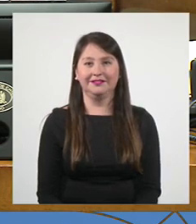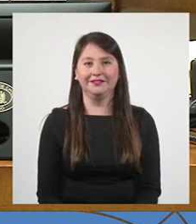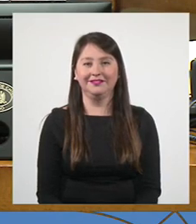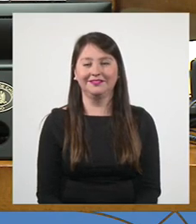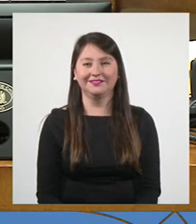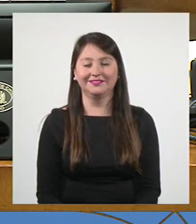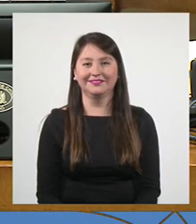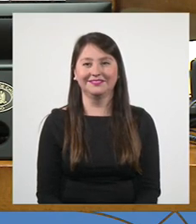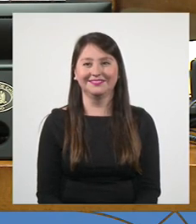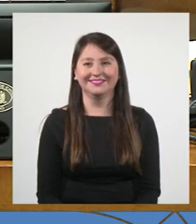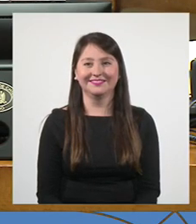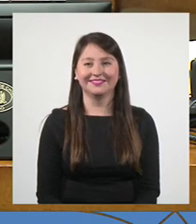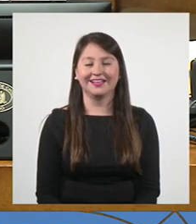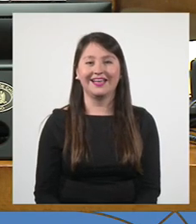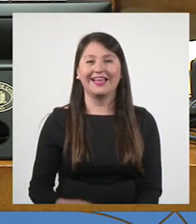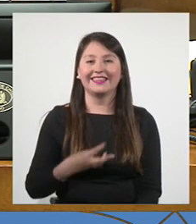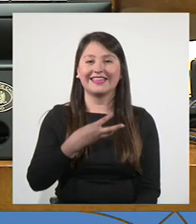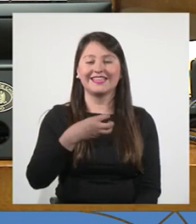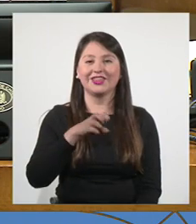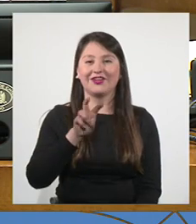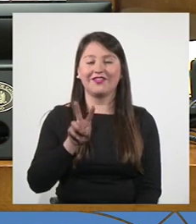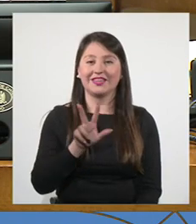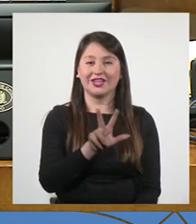Las indicaciones 328,